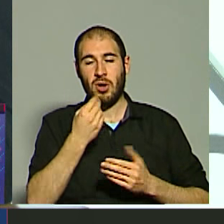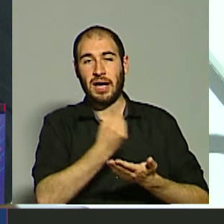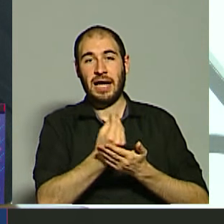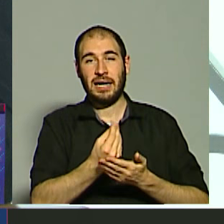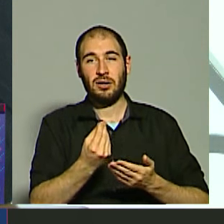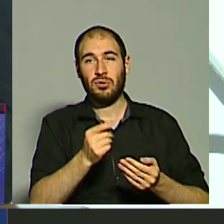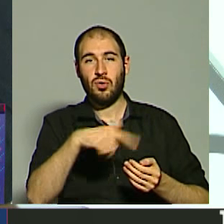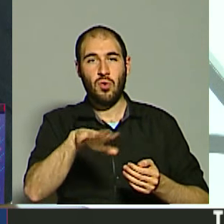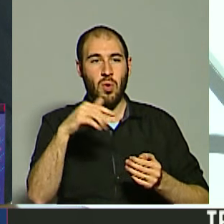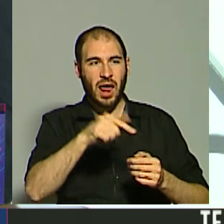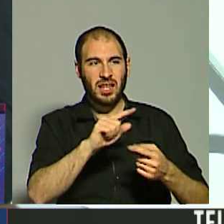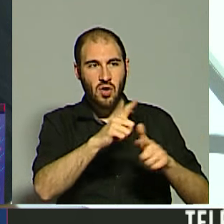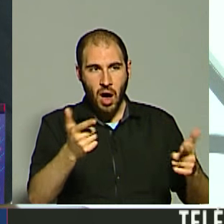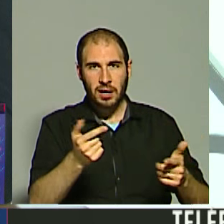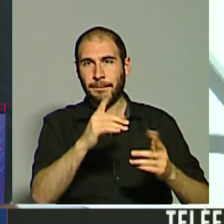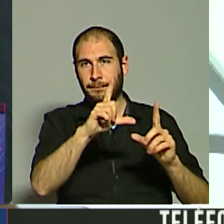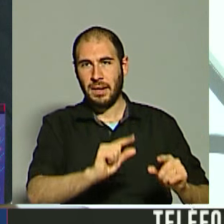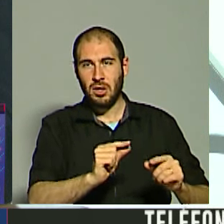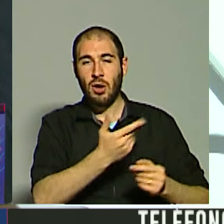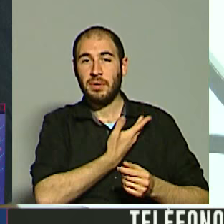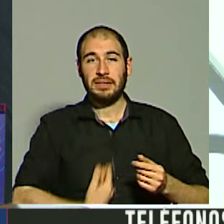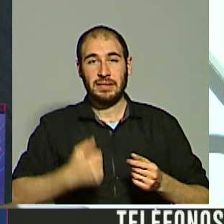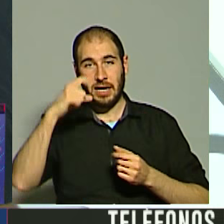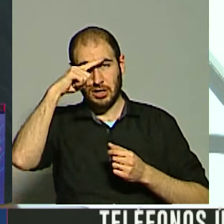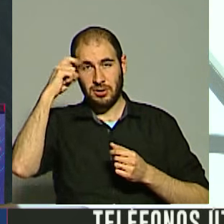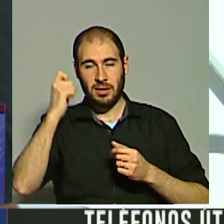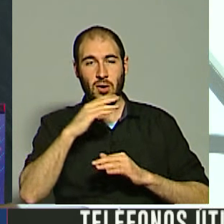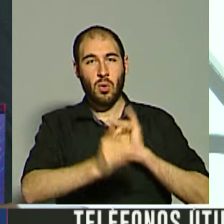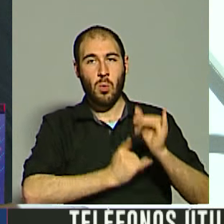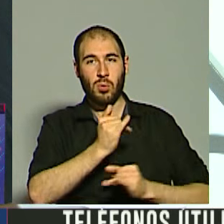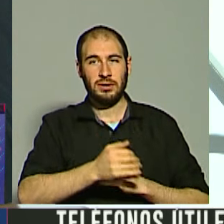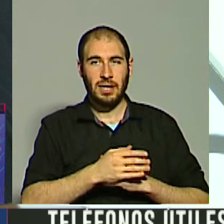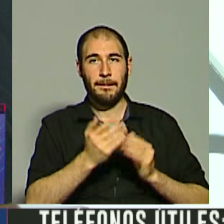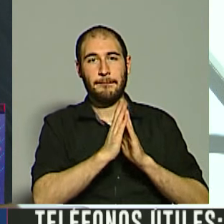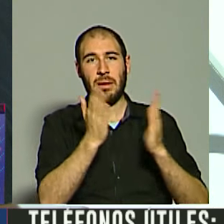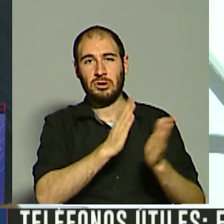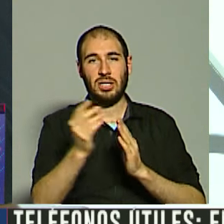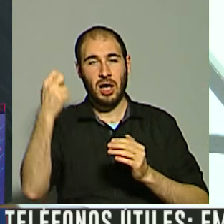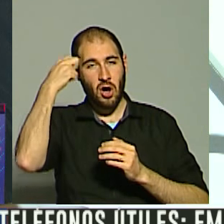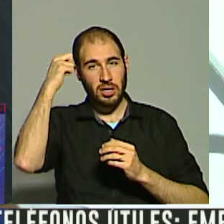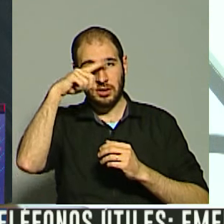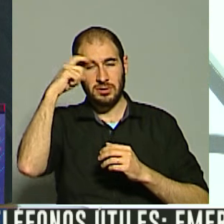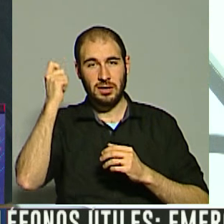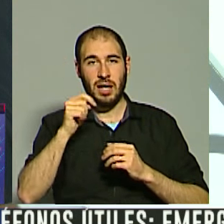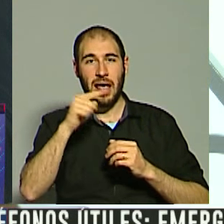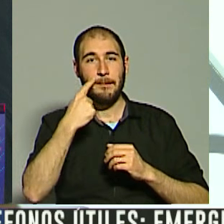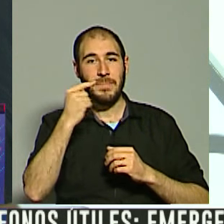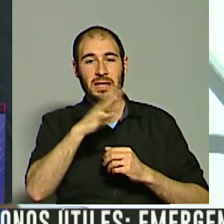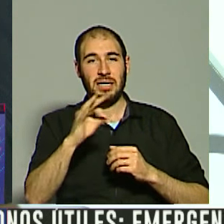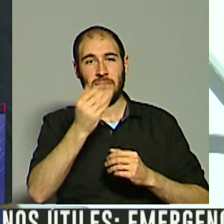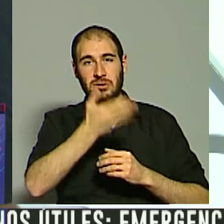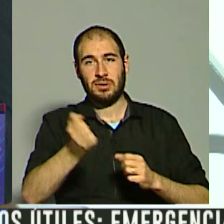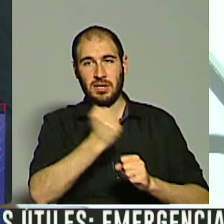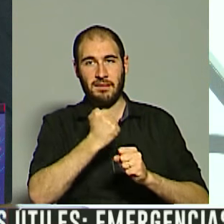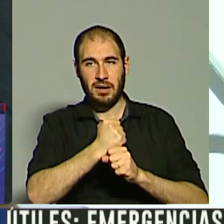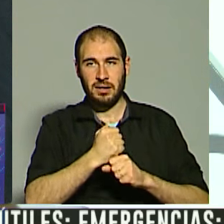empleados en lugares donde no debería haber. El presidente de la Nación había hecho hincapié en la biblioteca del Congreso de la Nación, donde hay 1.500